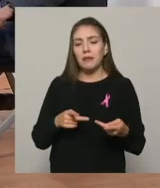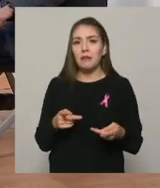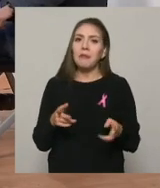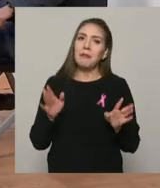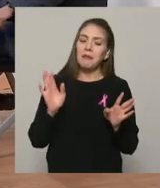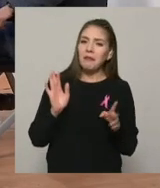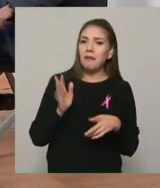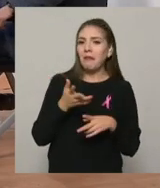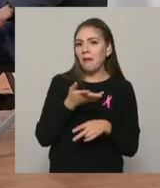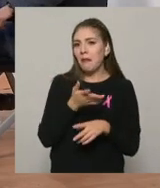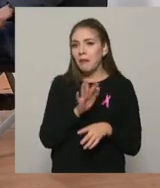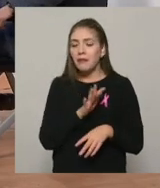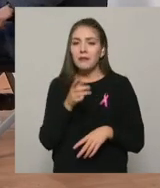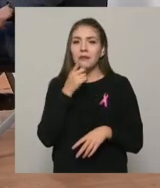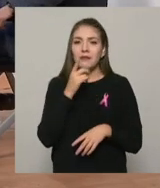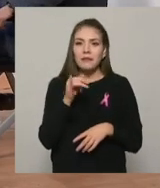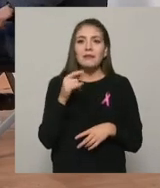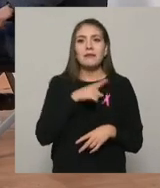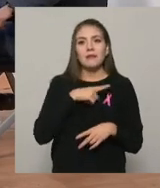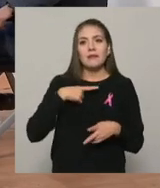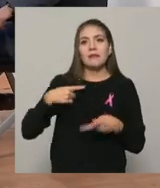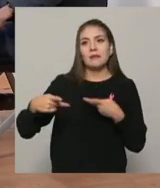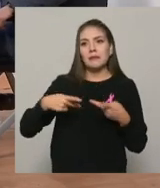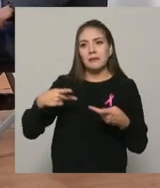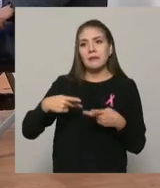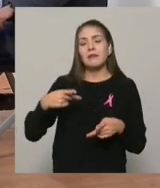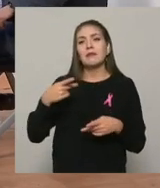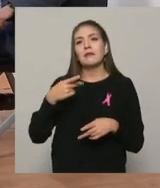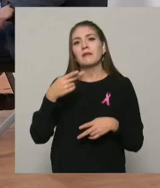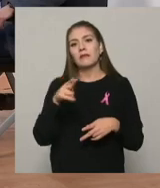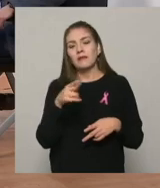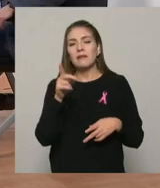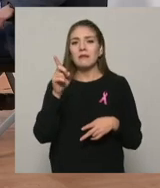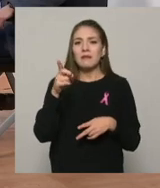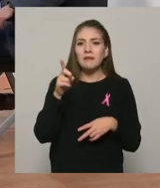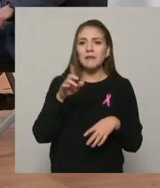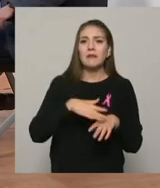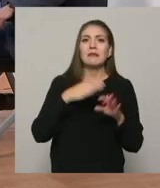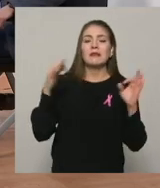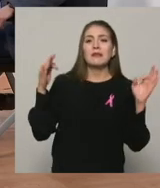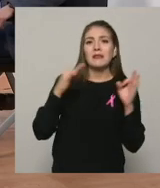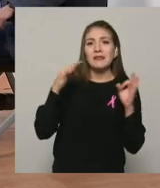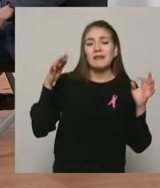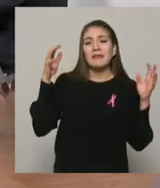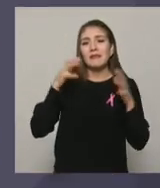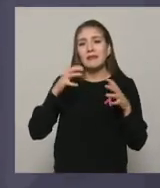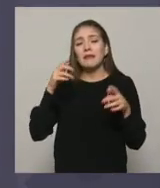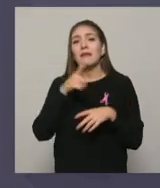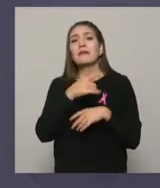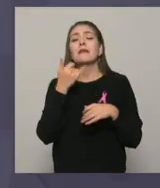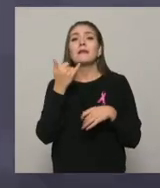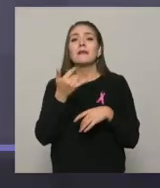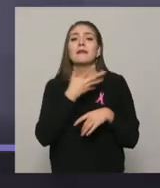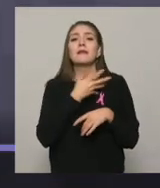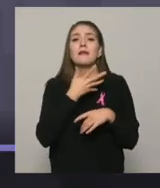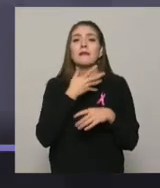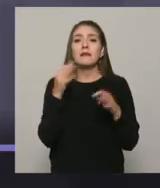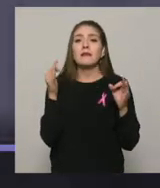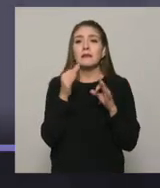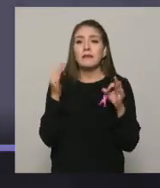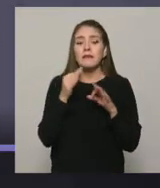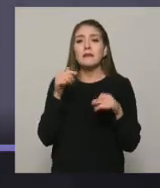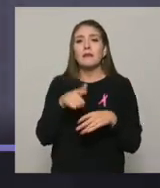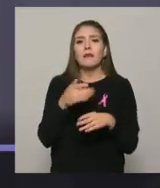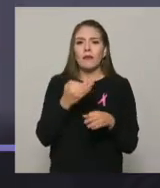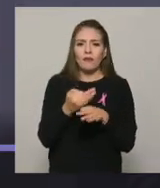en noviembre y diciembre, que son los meses de frío y de invierno, el cielo se va a oscurecer, si es verdad, y además la inversión térmica. Ya deberíamos de